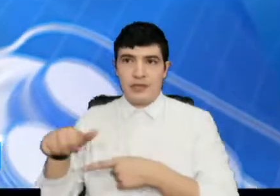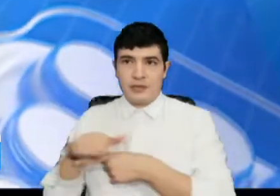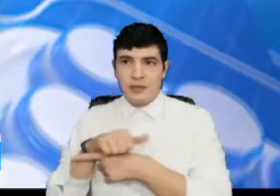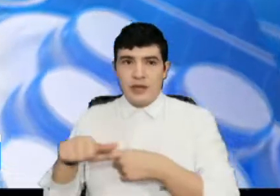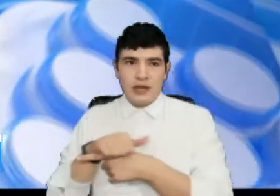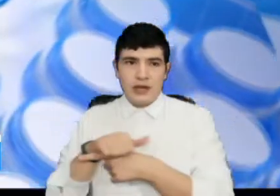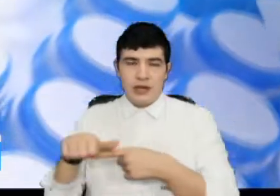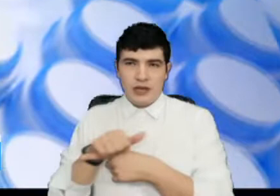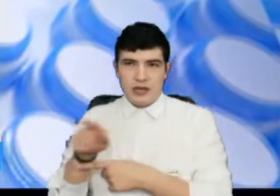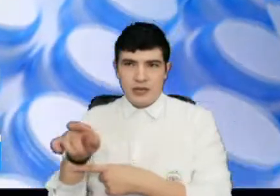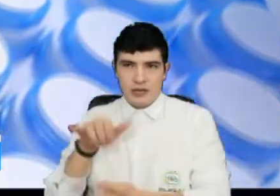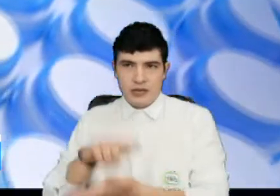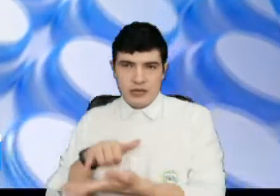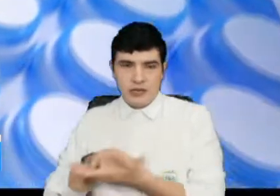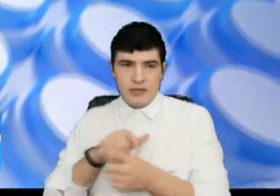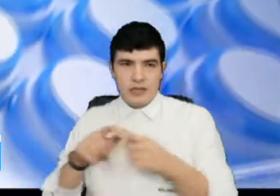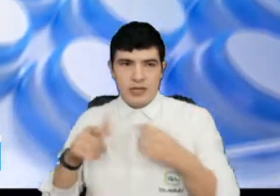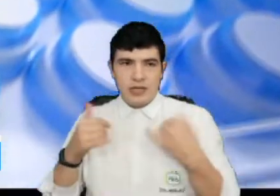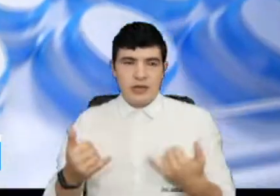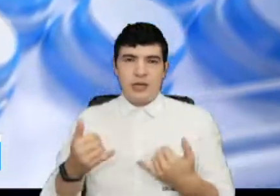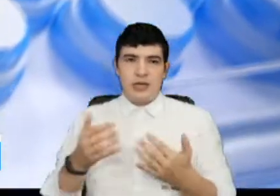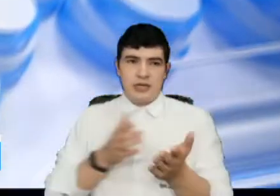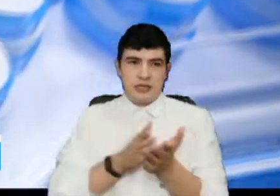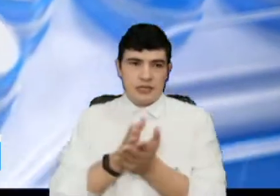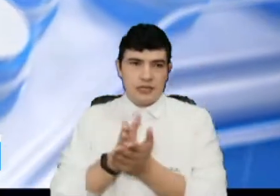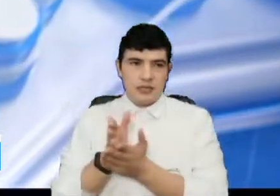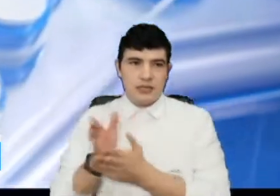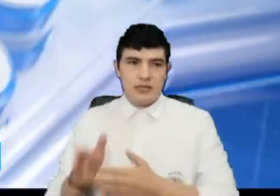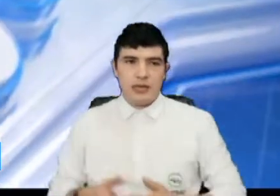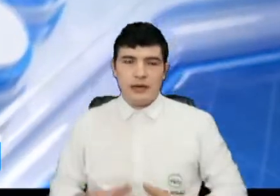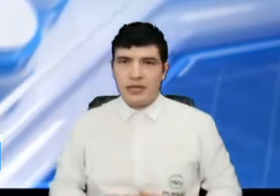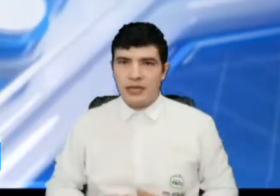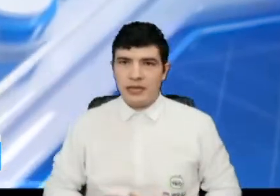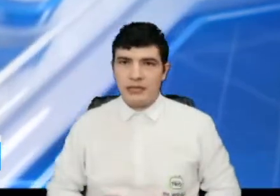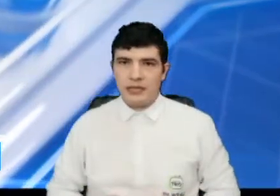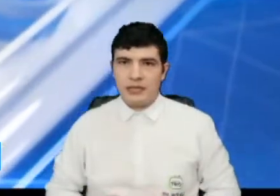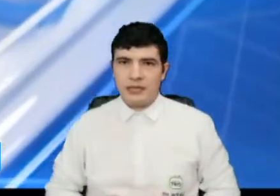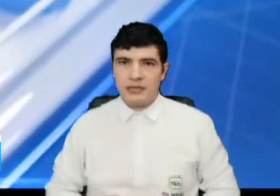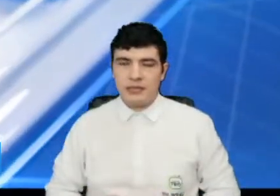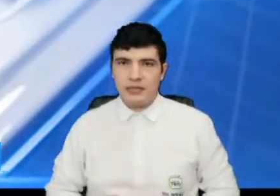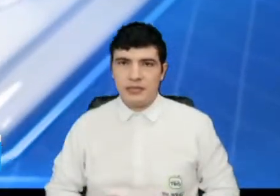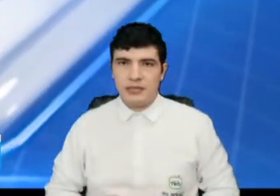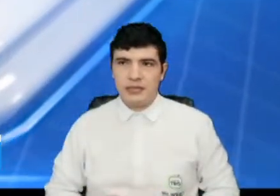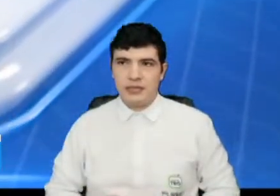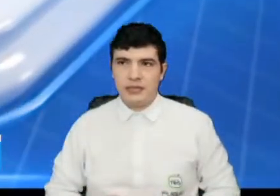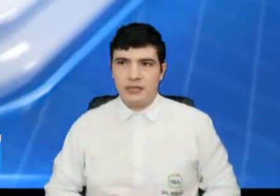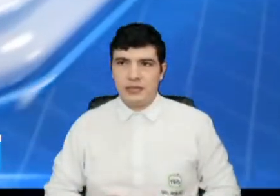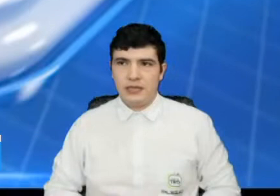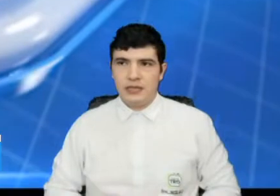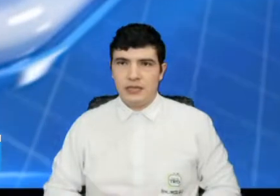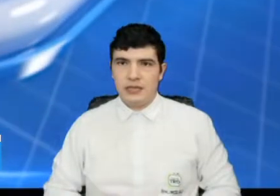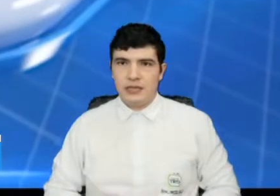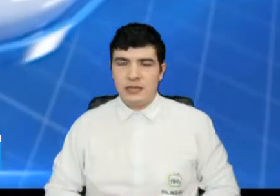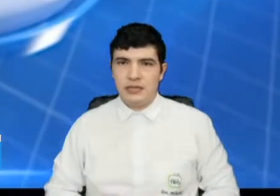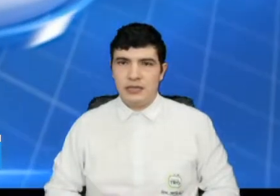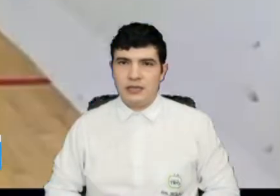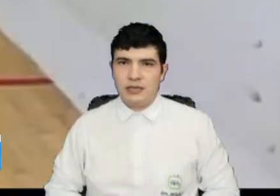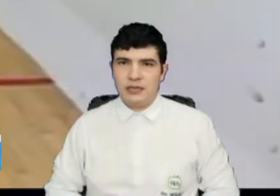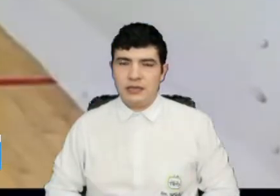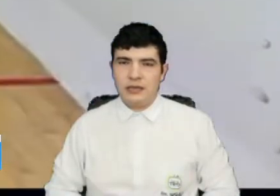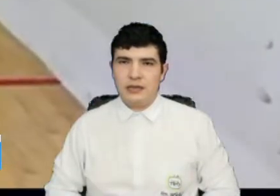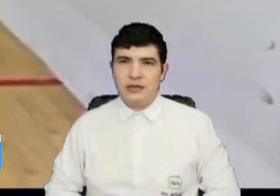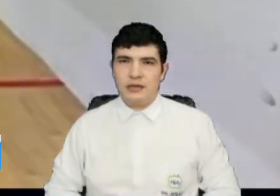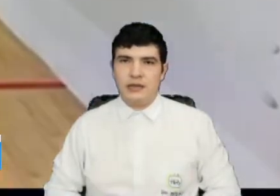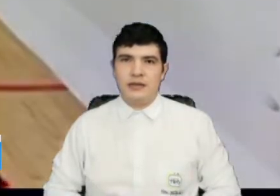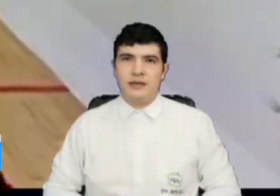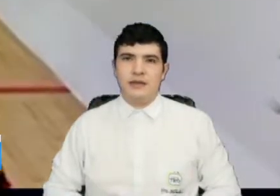la realización de dos cursos que vamos a dictar en este mes y en el mes de junio, de entrenadores nivel 1 de la Federación Mundial de Squash.